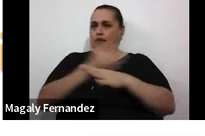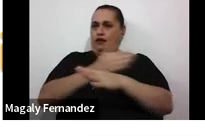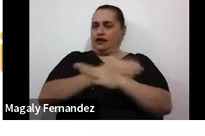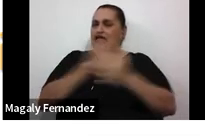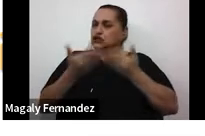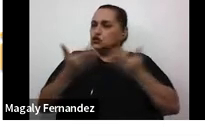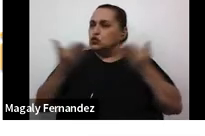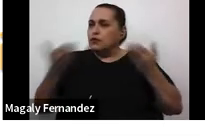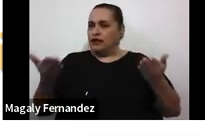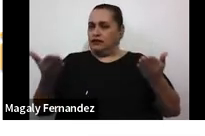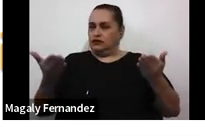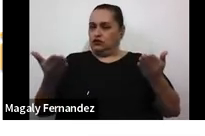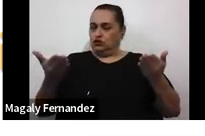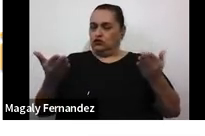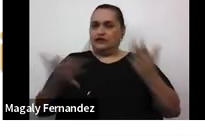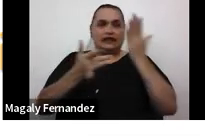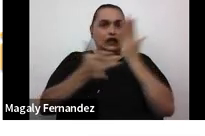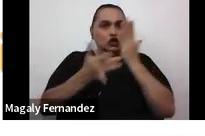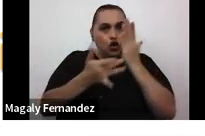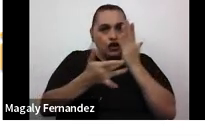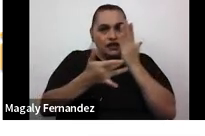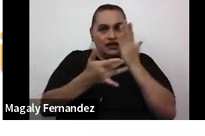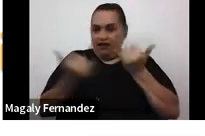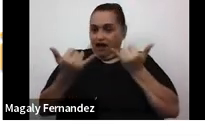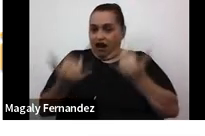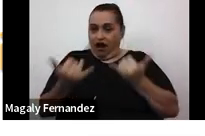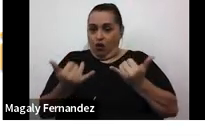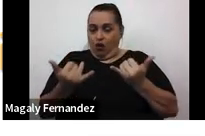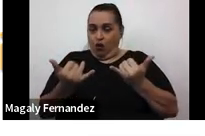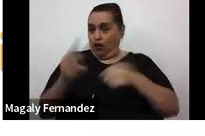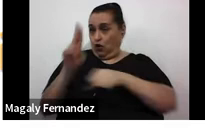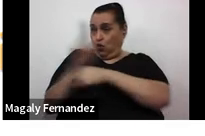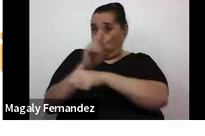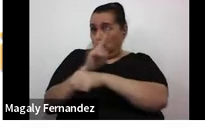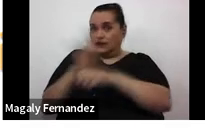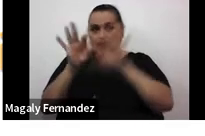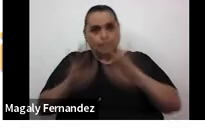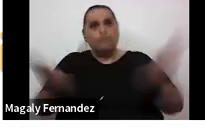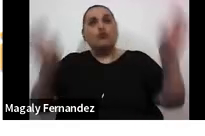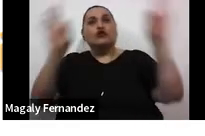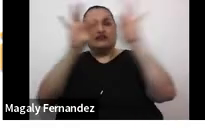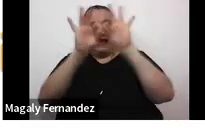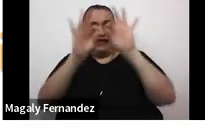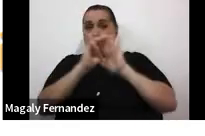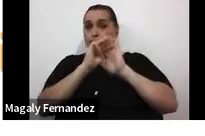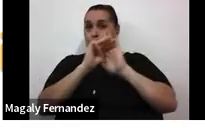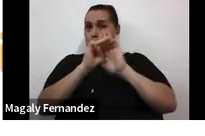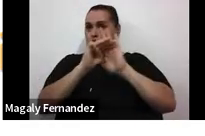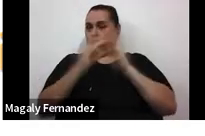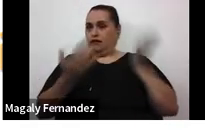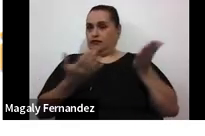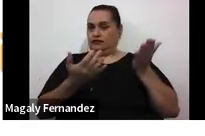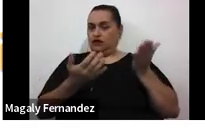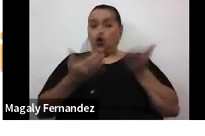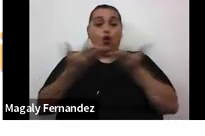en la tecnología ahora que están Útil no y tan importante tan tan de moda las cuestiones